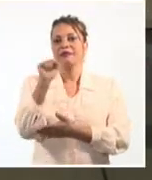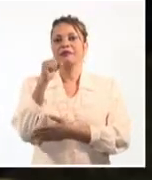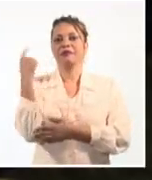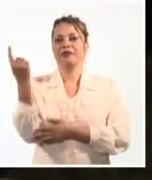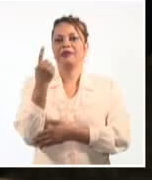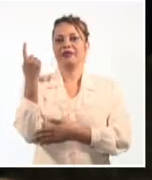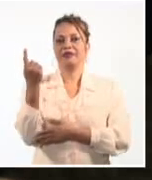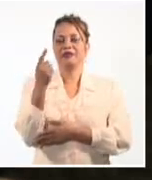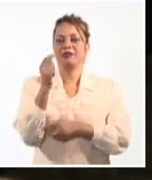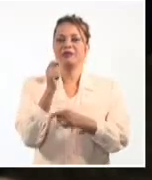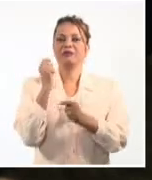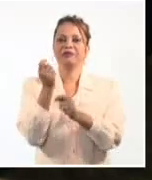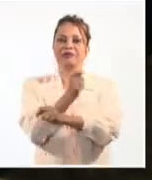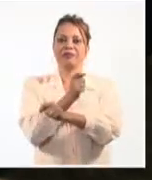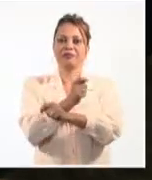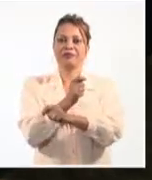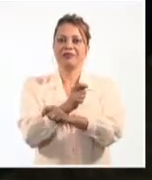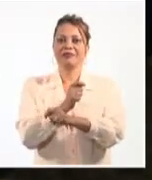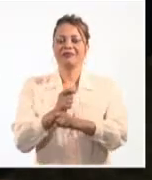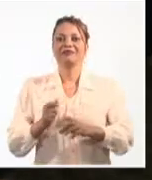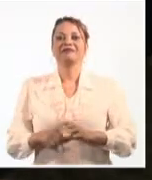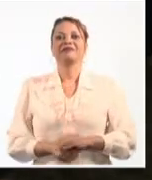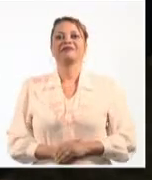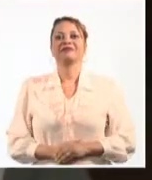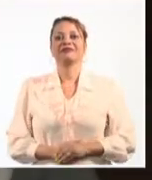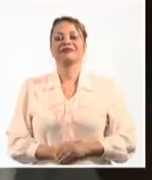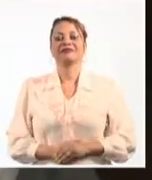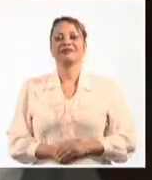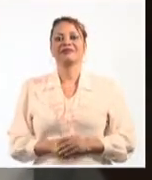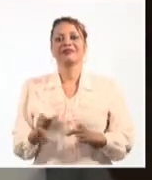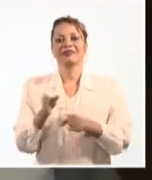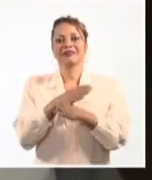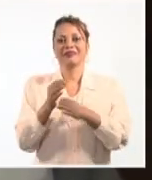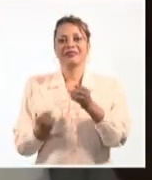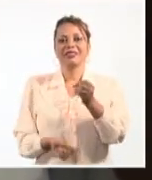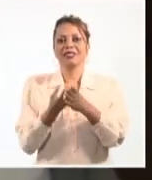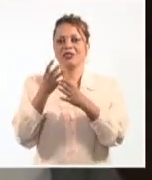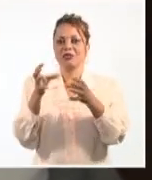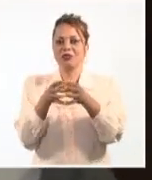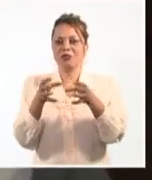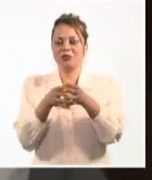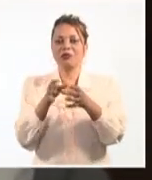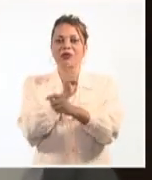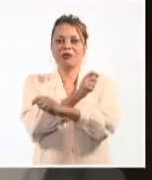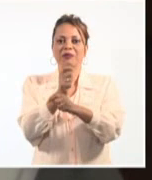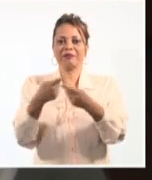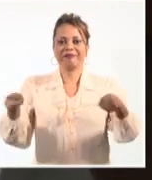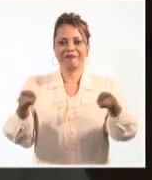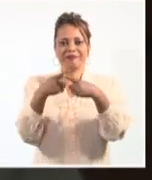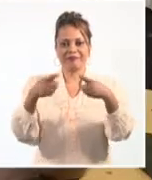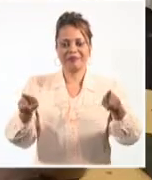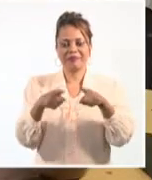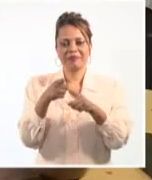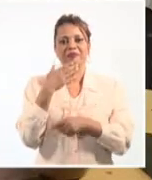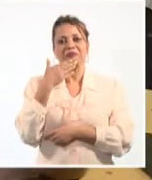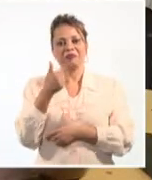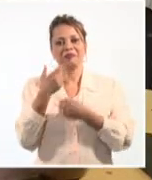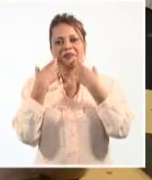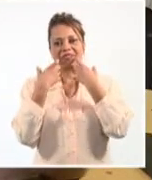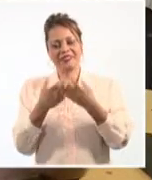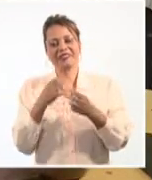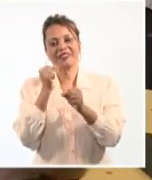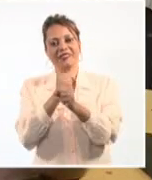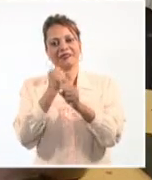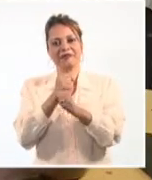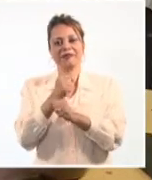Artística. Reconocimiento a quien ha formado a varias generaciones de músicos. Oniel Alejandro y Jenny Fleites,